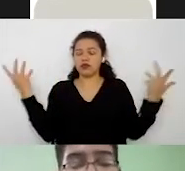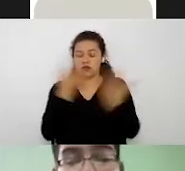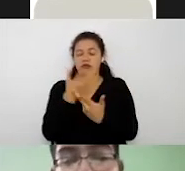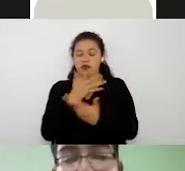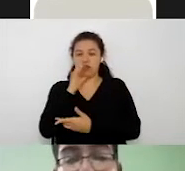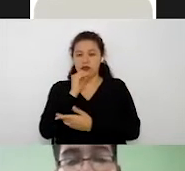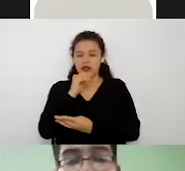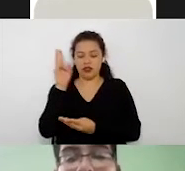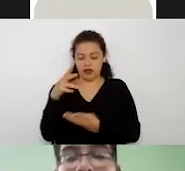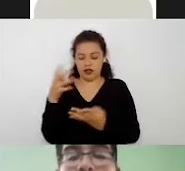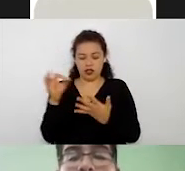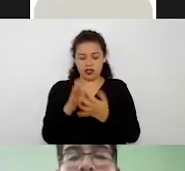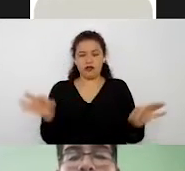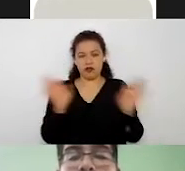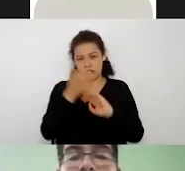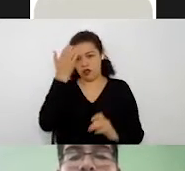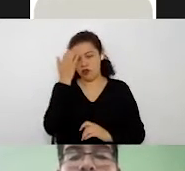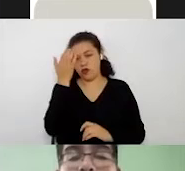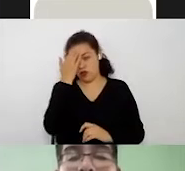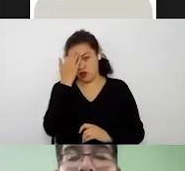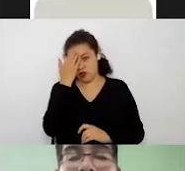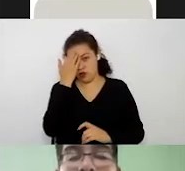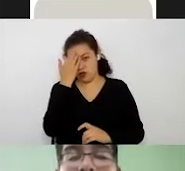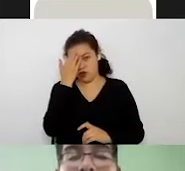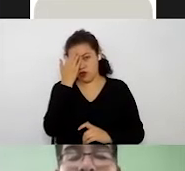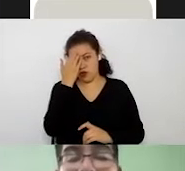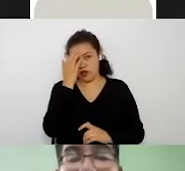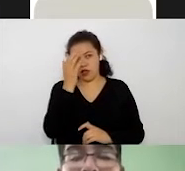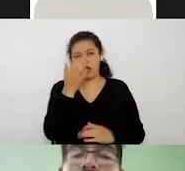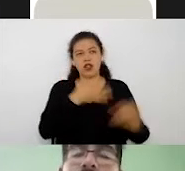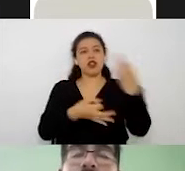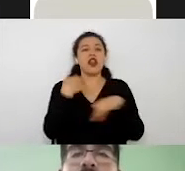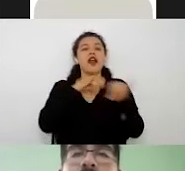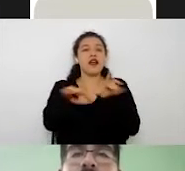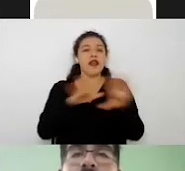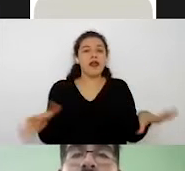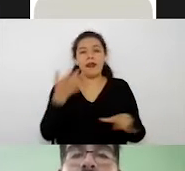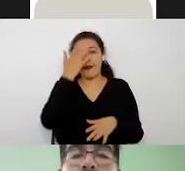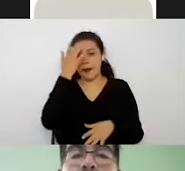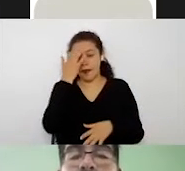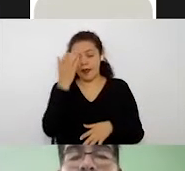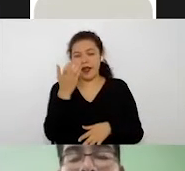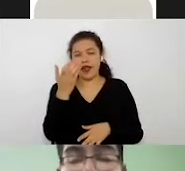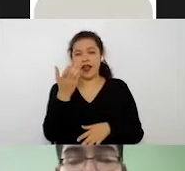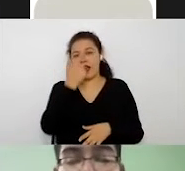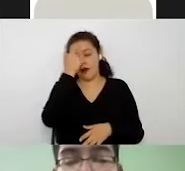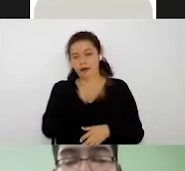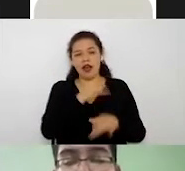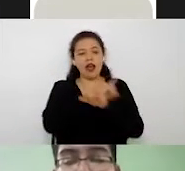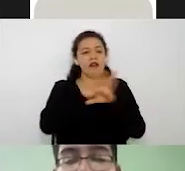es importante conocernos, es importante conocer toda la información, el tratar de